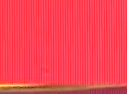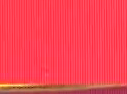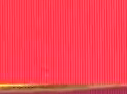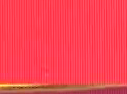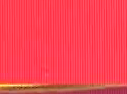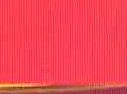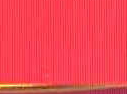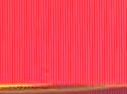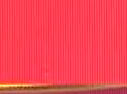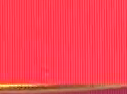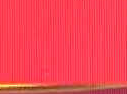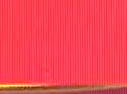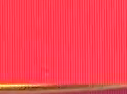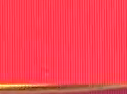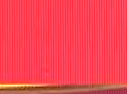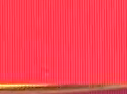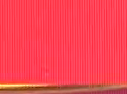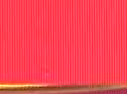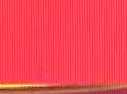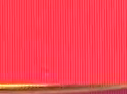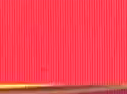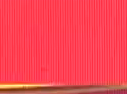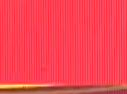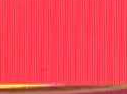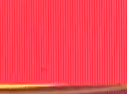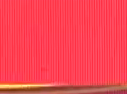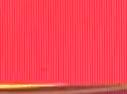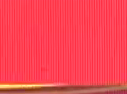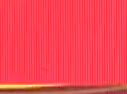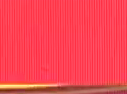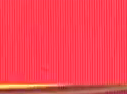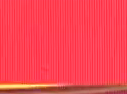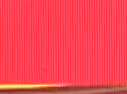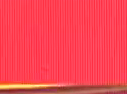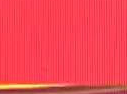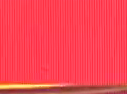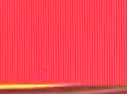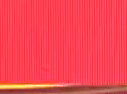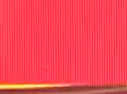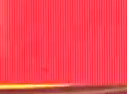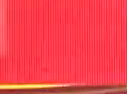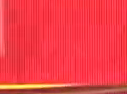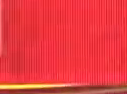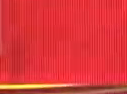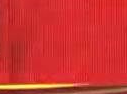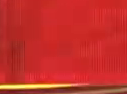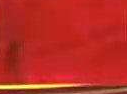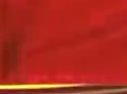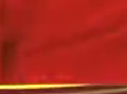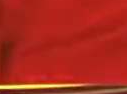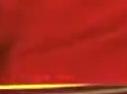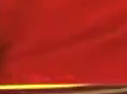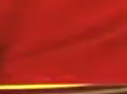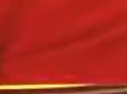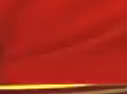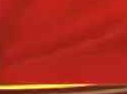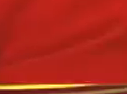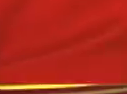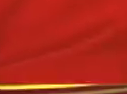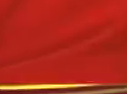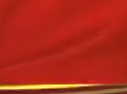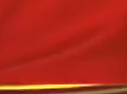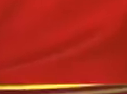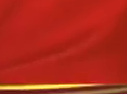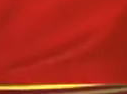Araque hasta el 2022. Y quiero, presidente, si me lo permite, hacer un justo reconocimiento